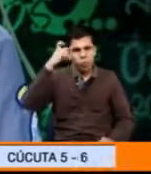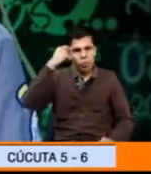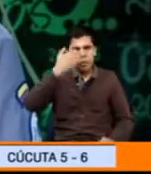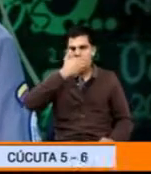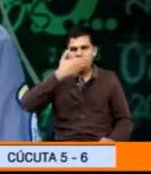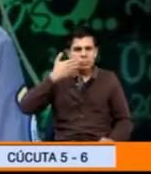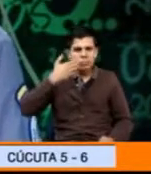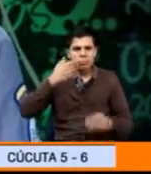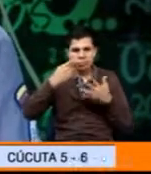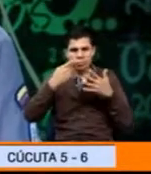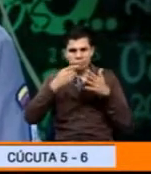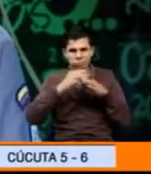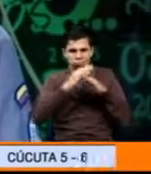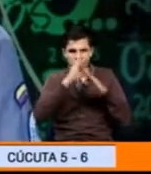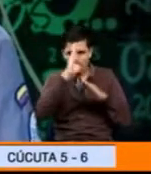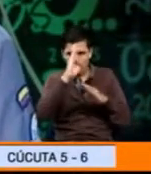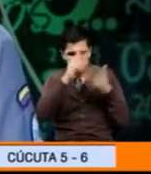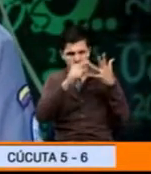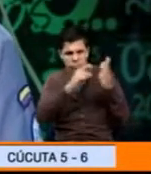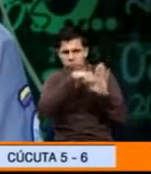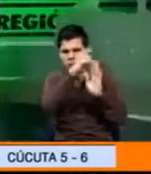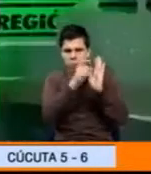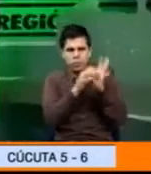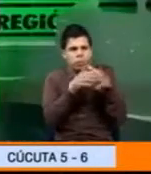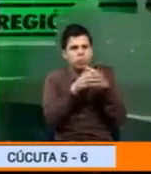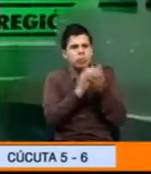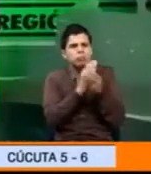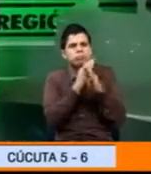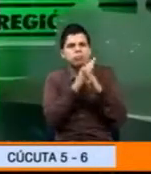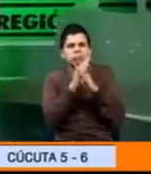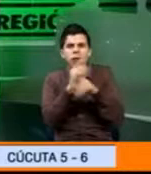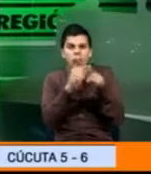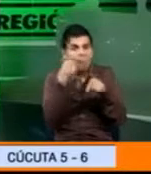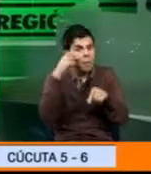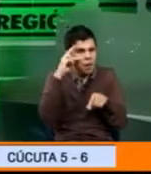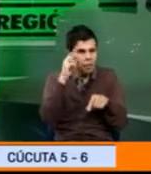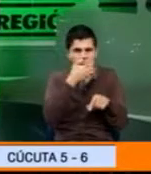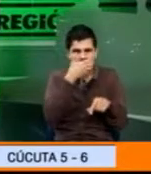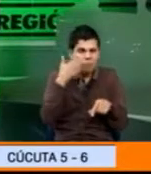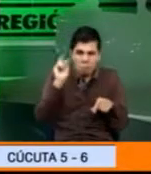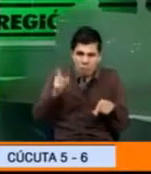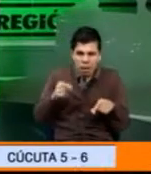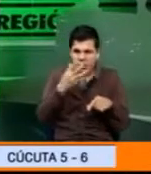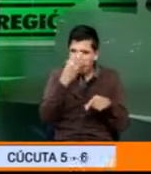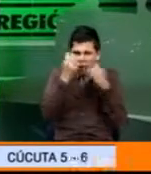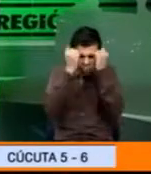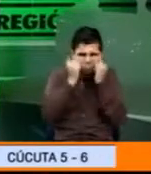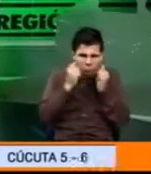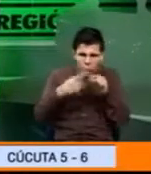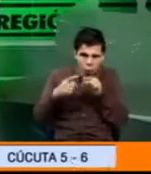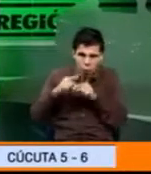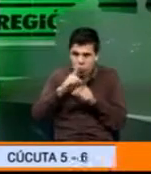para que se cierre y se erradique todo el tema del tráfico y del corte y el tráfico ilegal de madera. Son maderas finas que